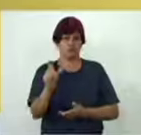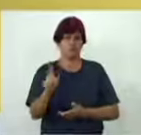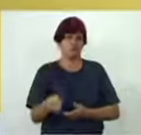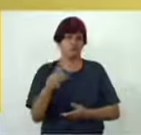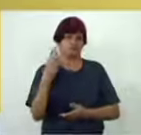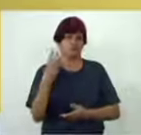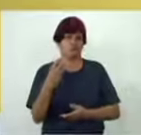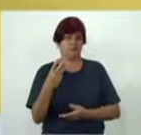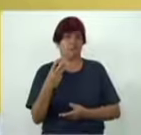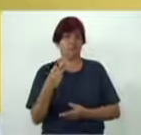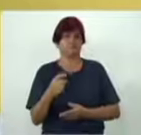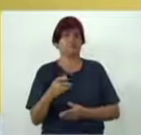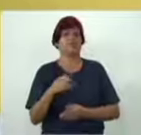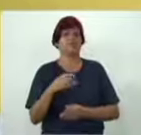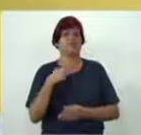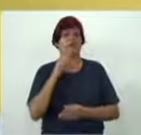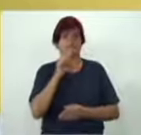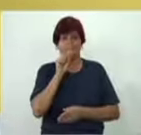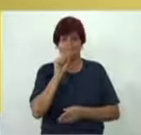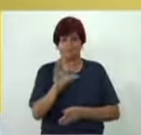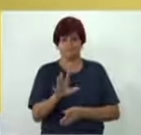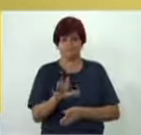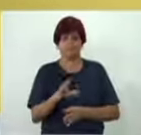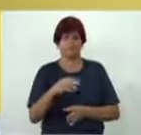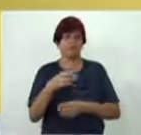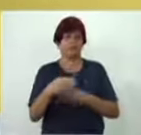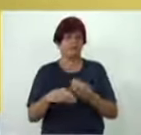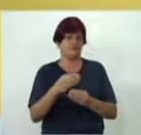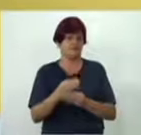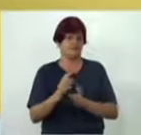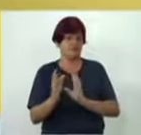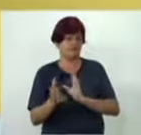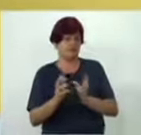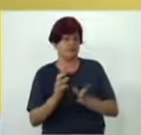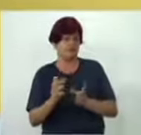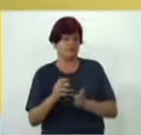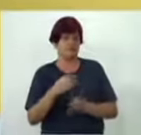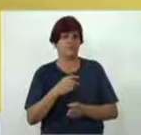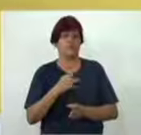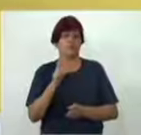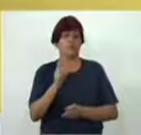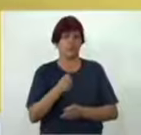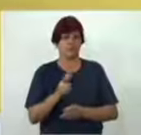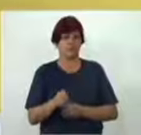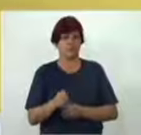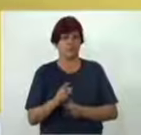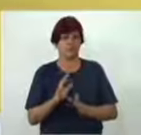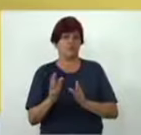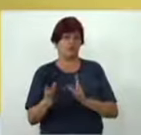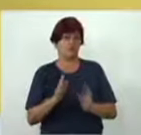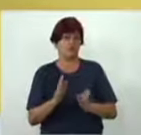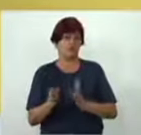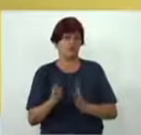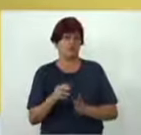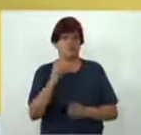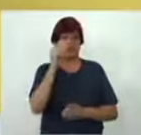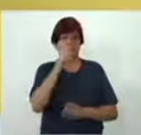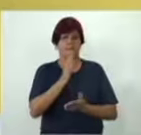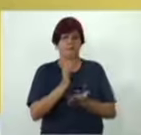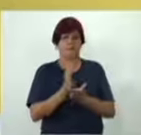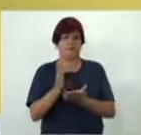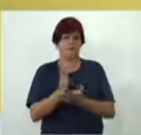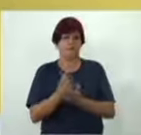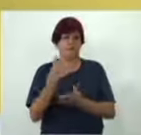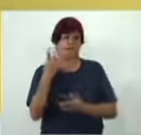que a partir de la modelación que vamos a hacer aquí de esta fundamentación metodológica que está asociada con la combinación de estudios que es para cuarto año,